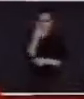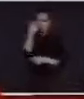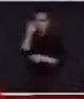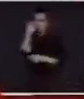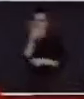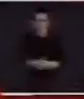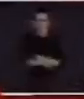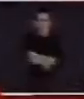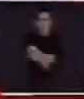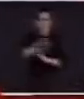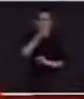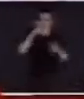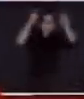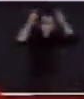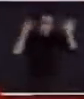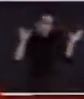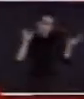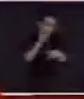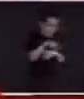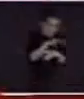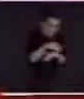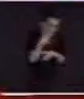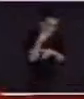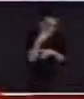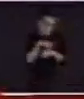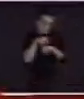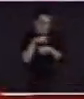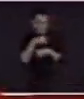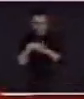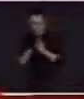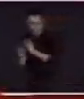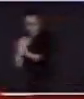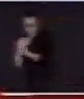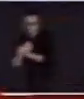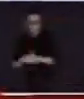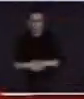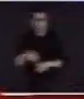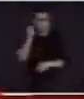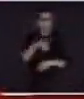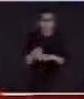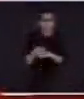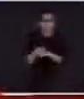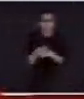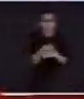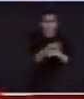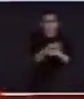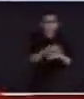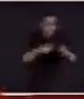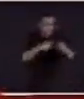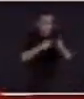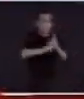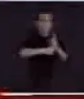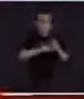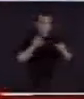dormía en la habitación de al lado. Yo no te opero. Feo, los ratones se comieron su DNI y le dejaron las fotos.